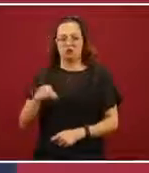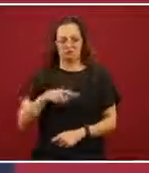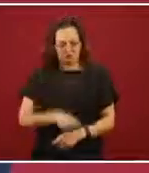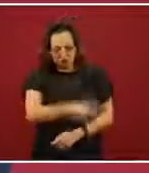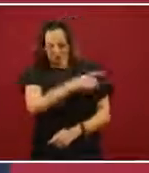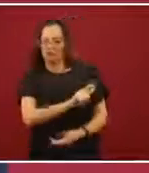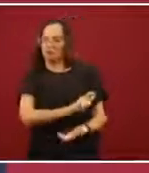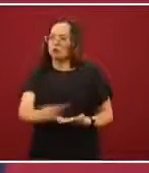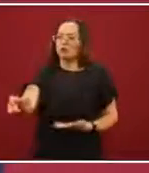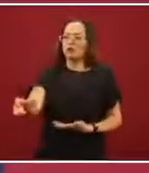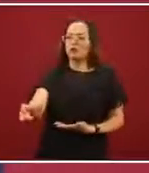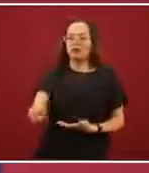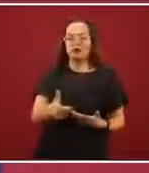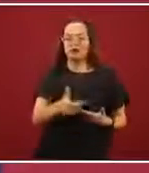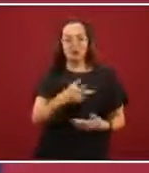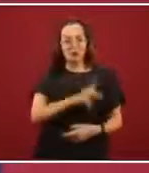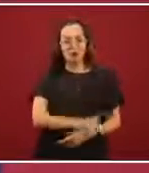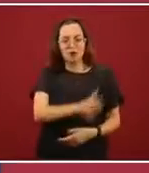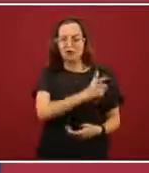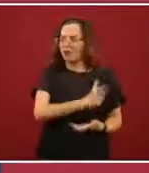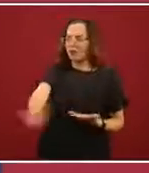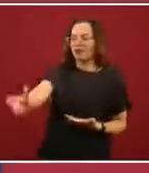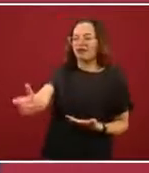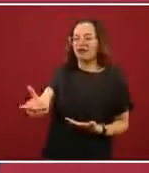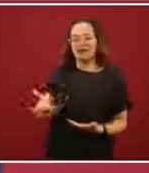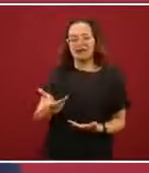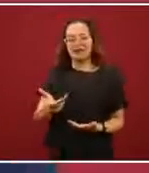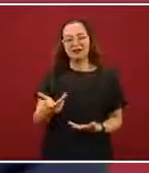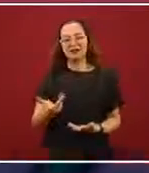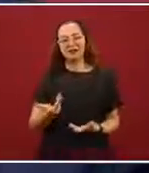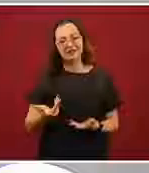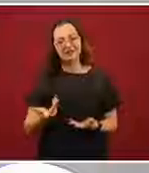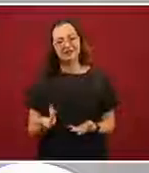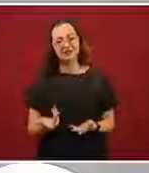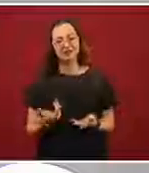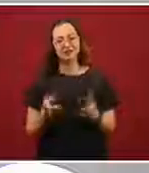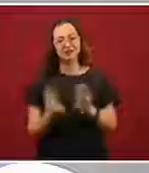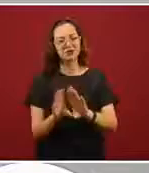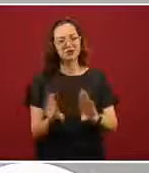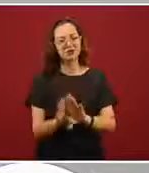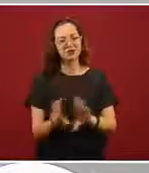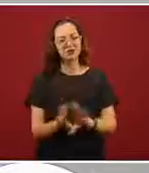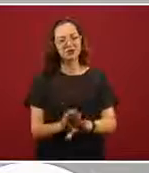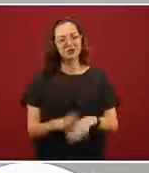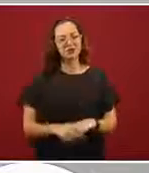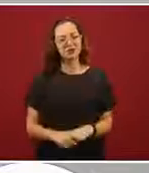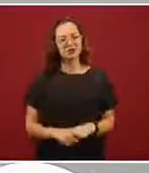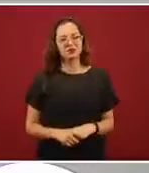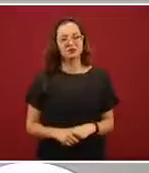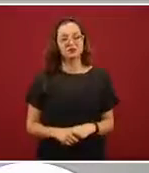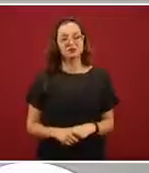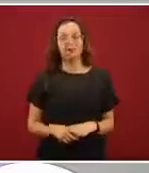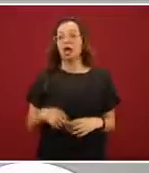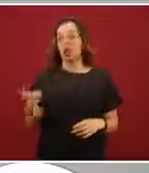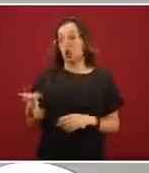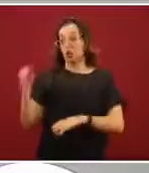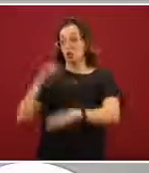¿Saben cuál fue la excusa? De que si rescataban a las empresas de arriba,